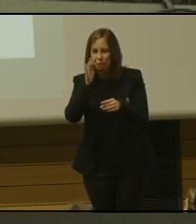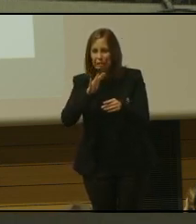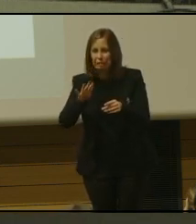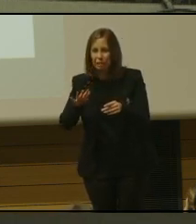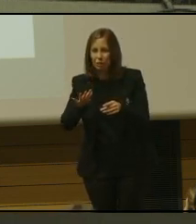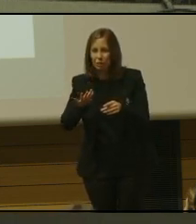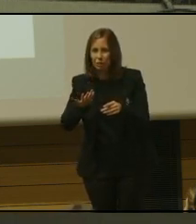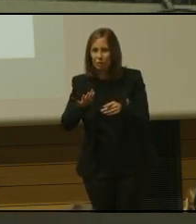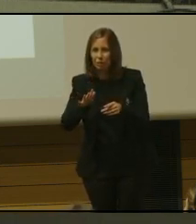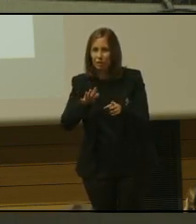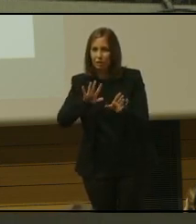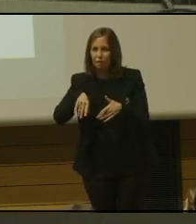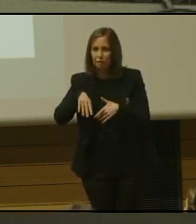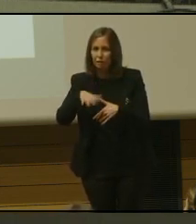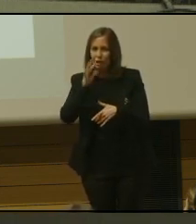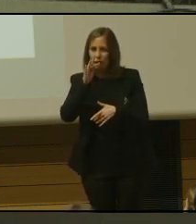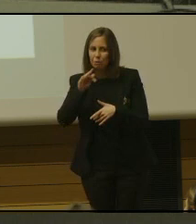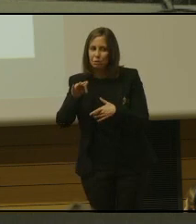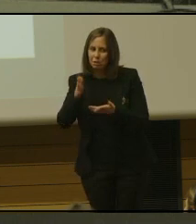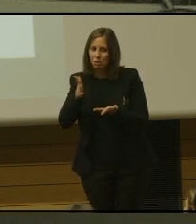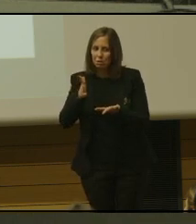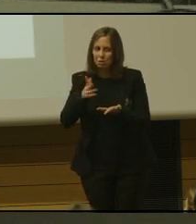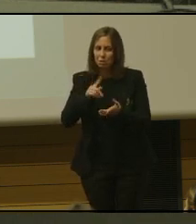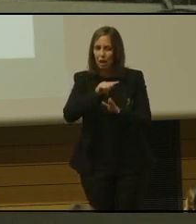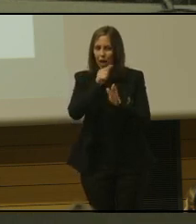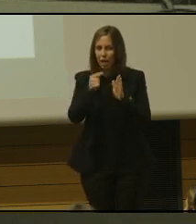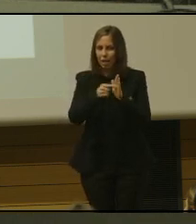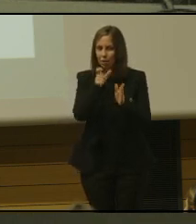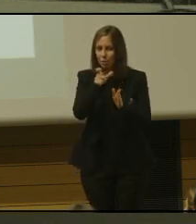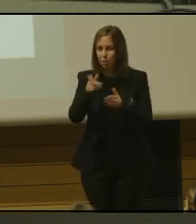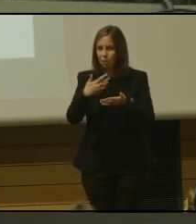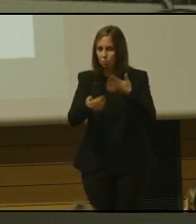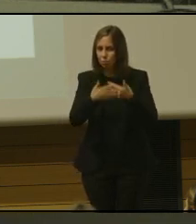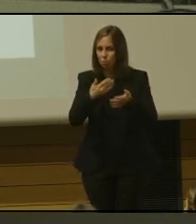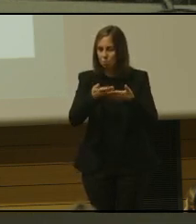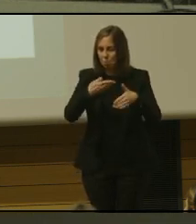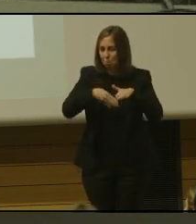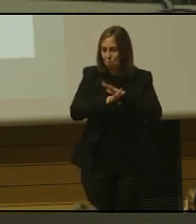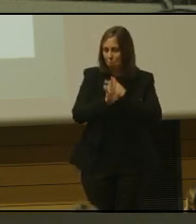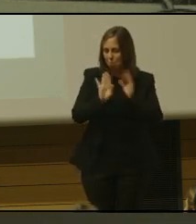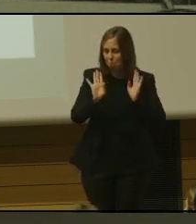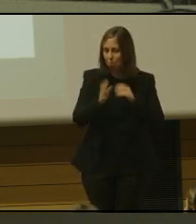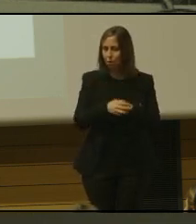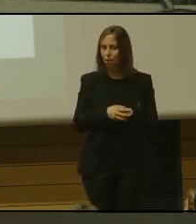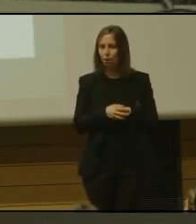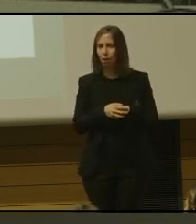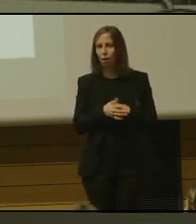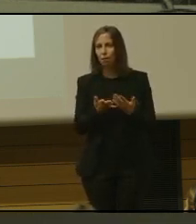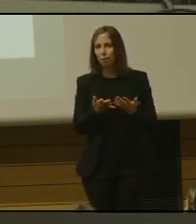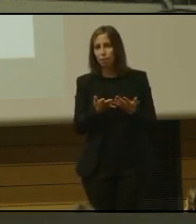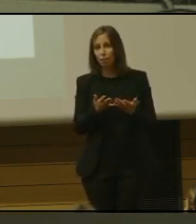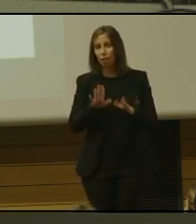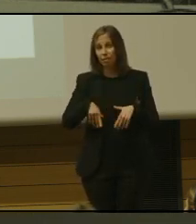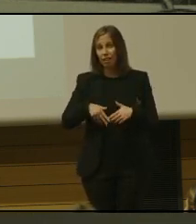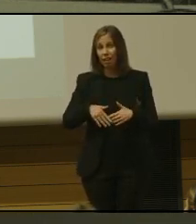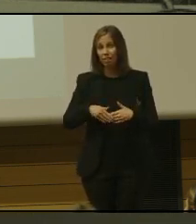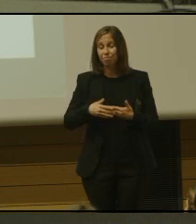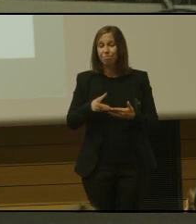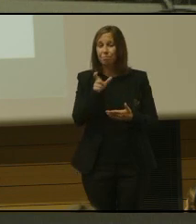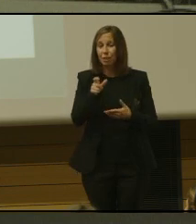así se la puedes colar al que está legislando. Y bueno, muchas veces dices, se la pueden colar o realmente dejan que se la